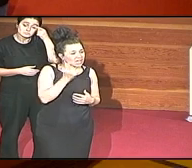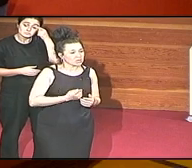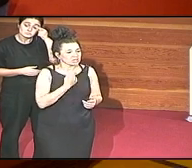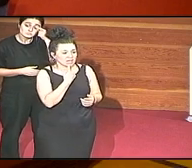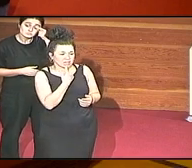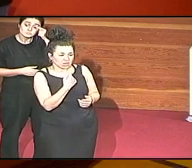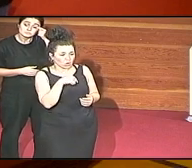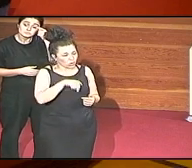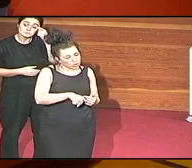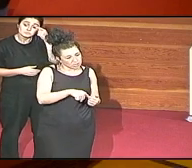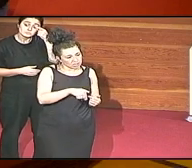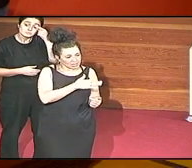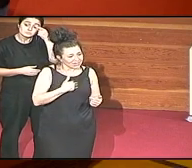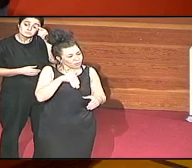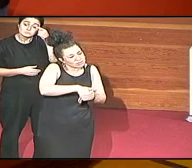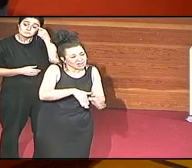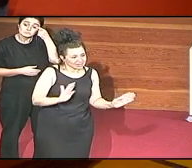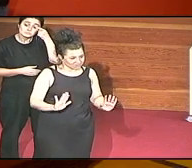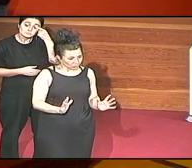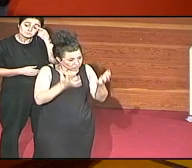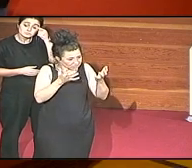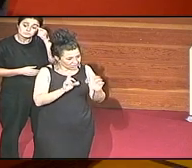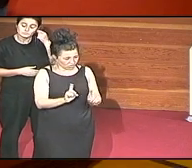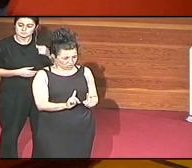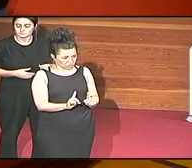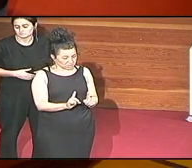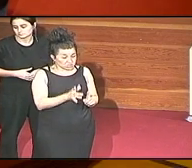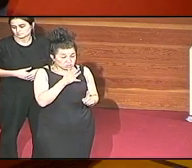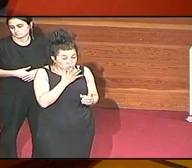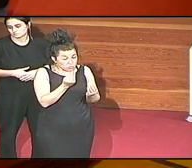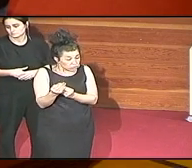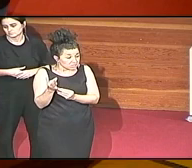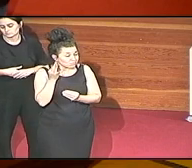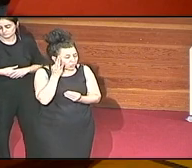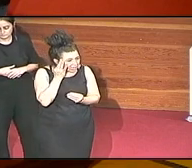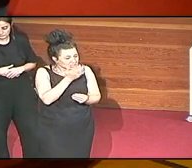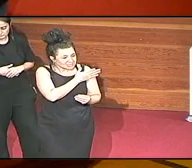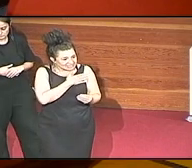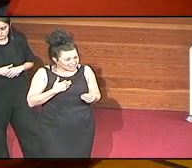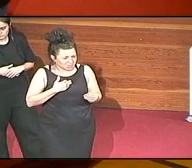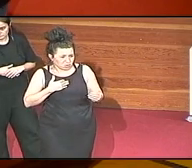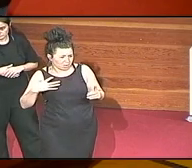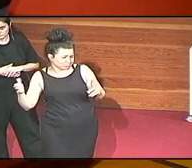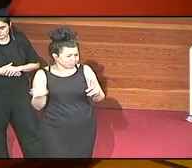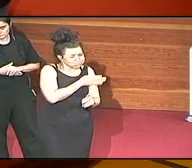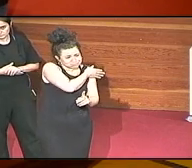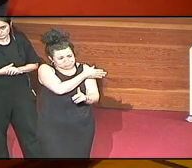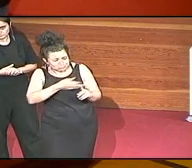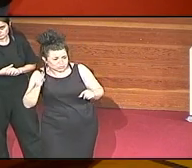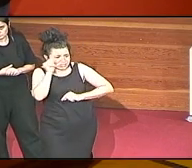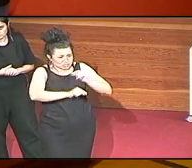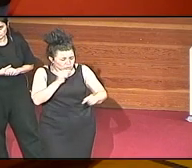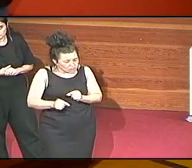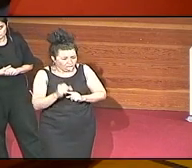oye que yo también quiero votar fue gracias a que hubo muchas mujeres que les partieron la cara les insultaron las ningunearon